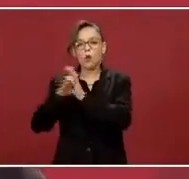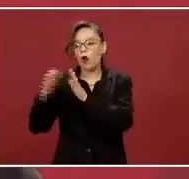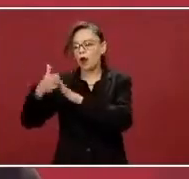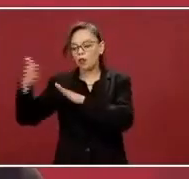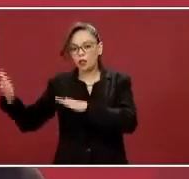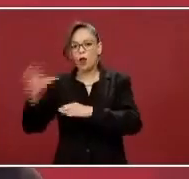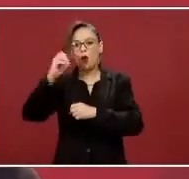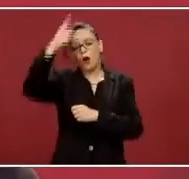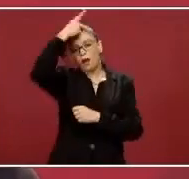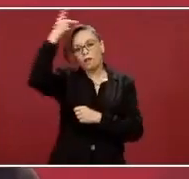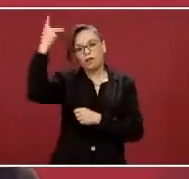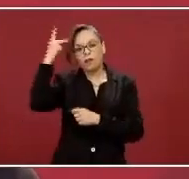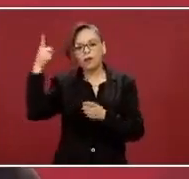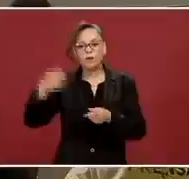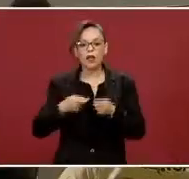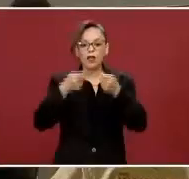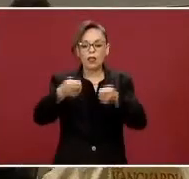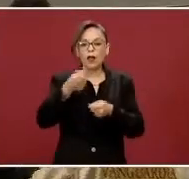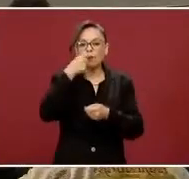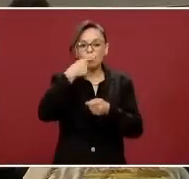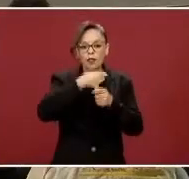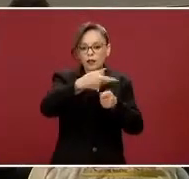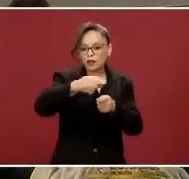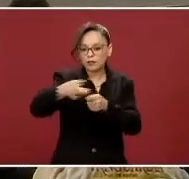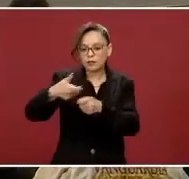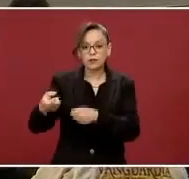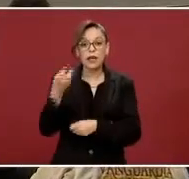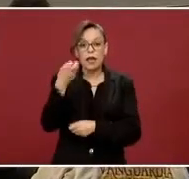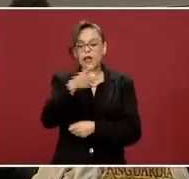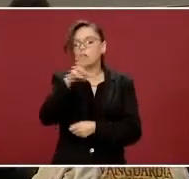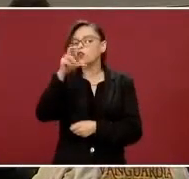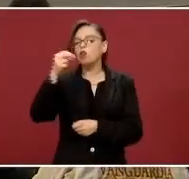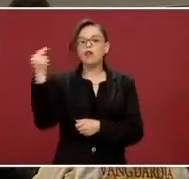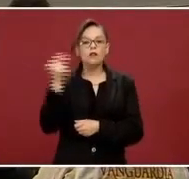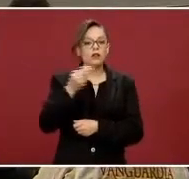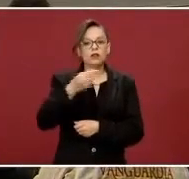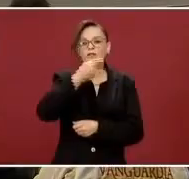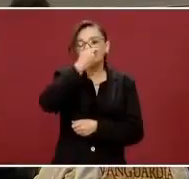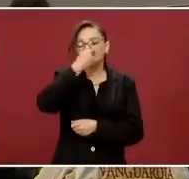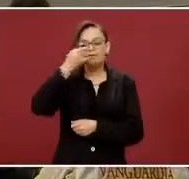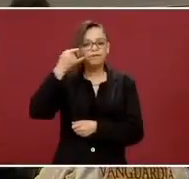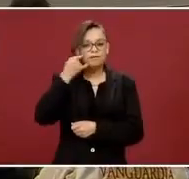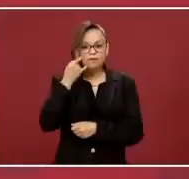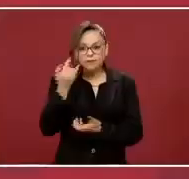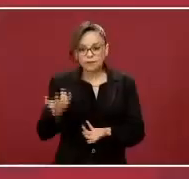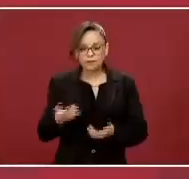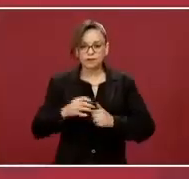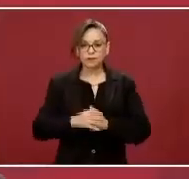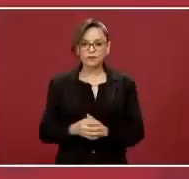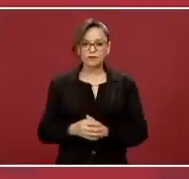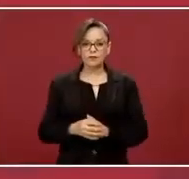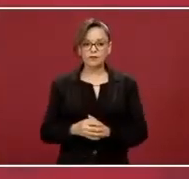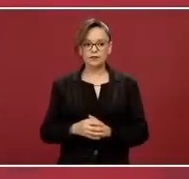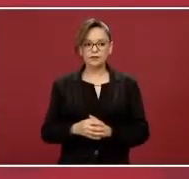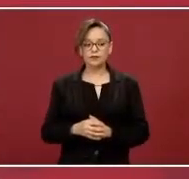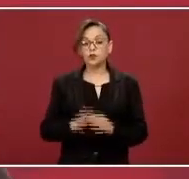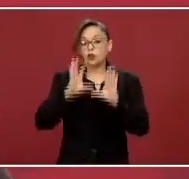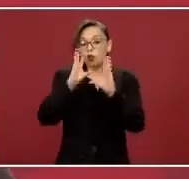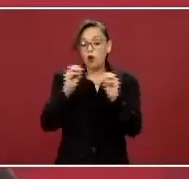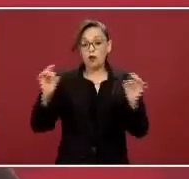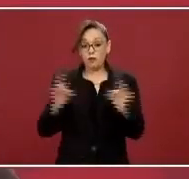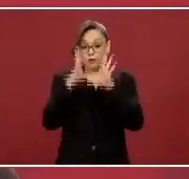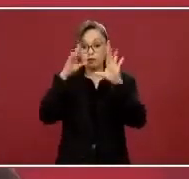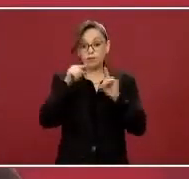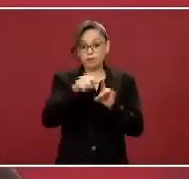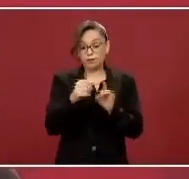va distribuyendo medicamentos en el pasillo, no necesita, a menos que vaya a estar en una situación de proximidad